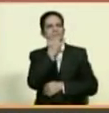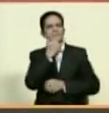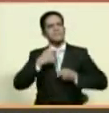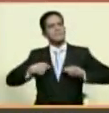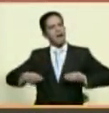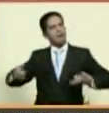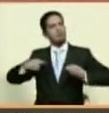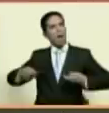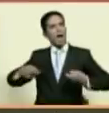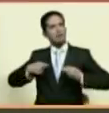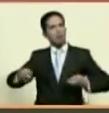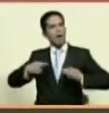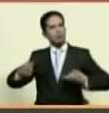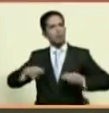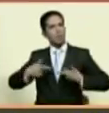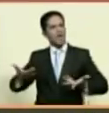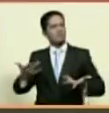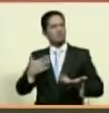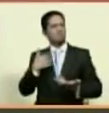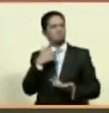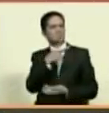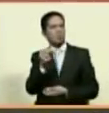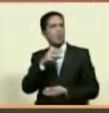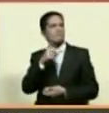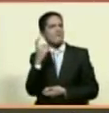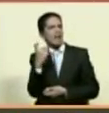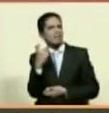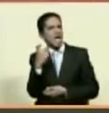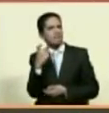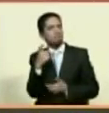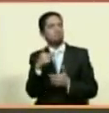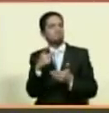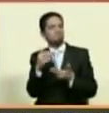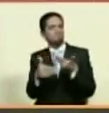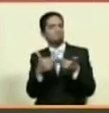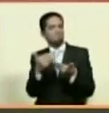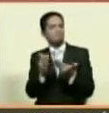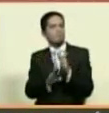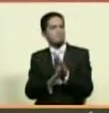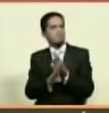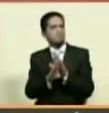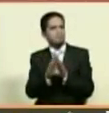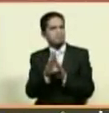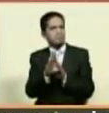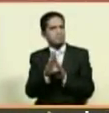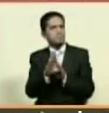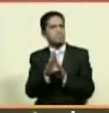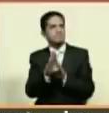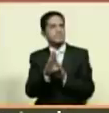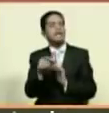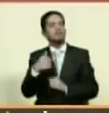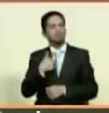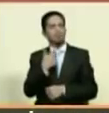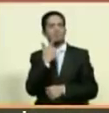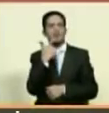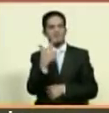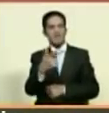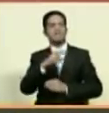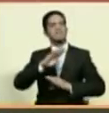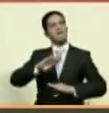gastos suntuarios, etcétera. Hemos avanzado y les puedo decir